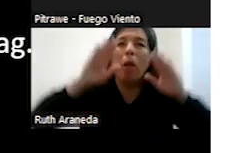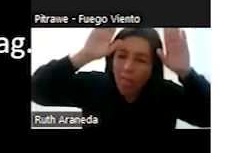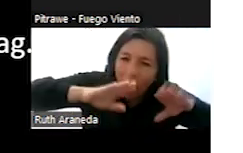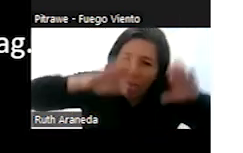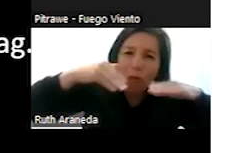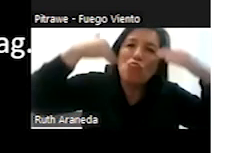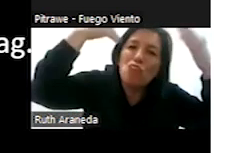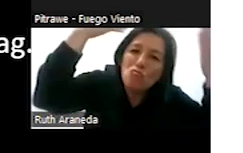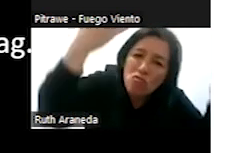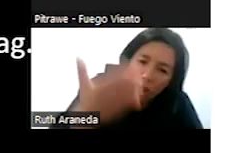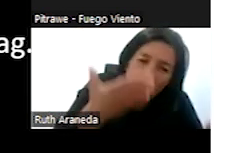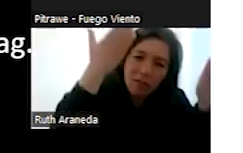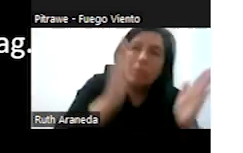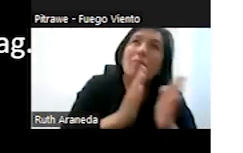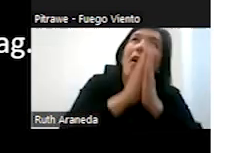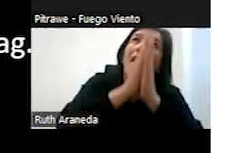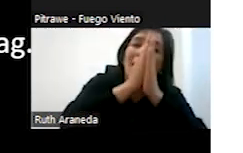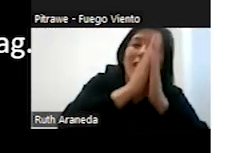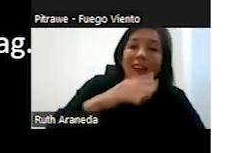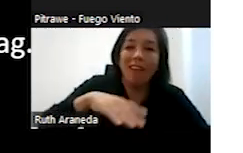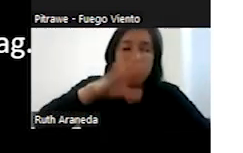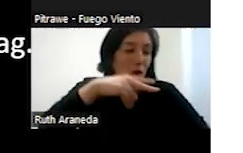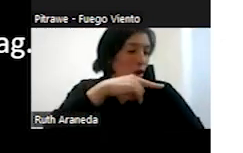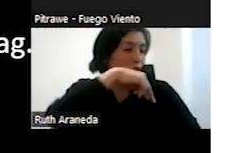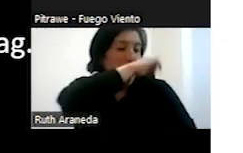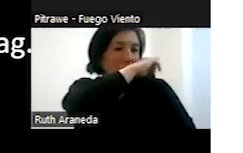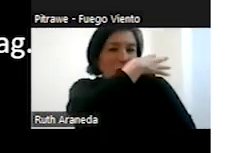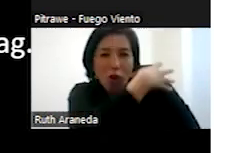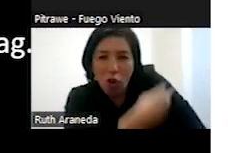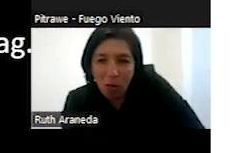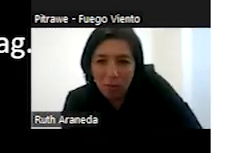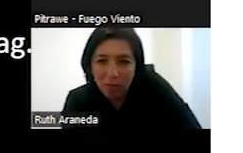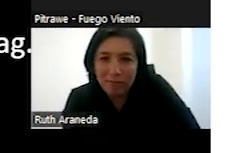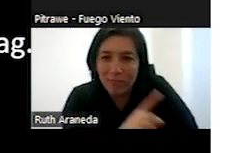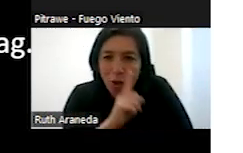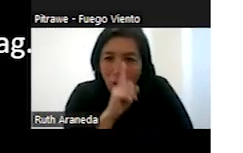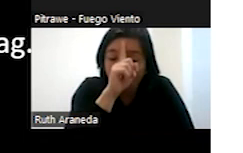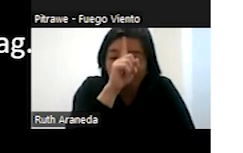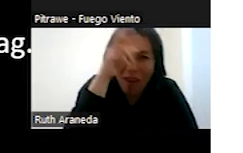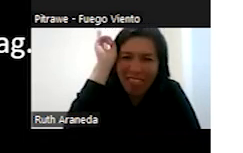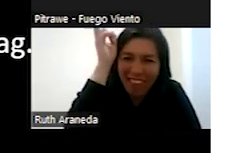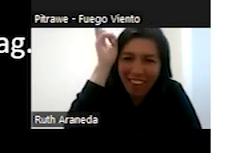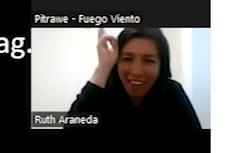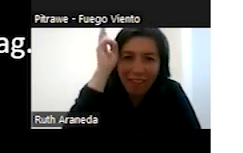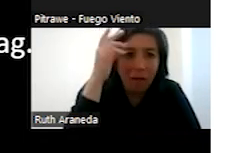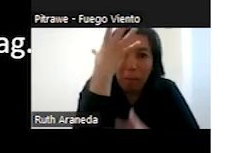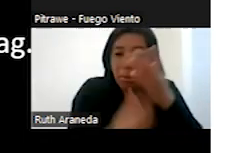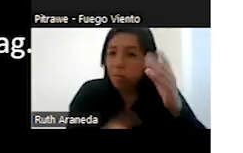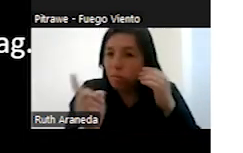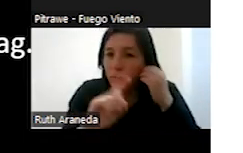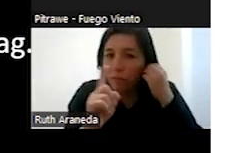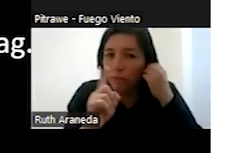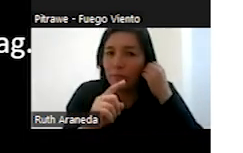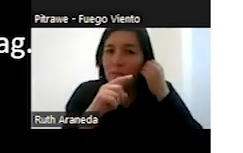hasta tiempos recientes en el norte. Así que lo indígena no desapareció, está ahí, solo que nos empezamos a